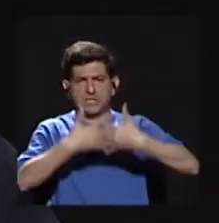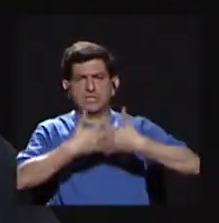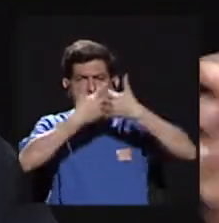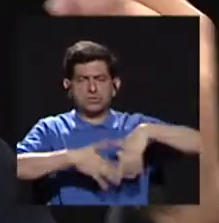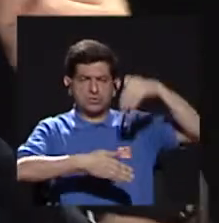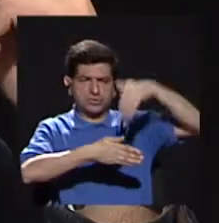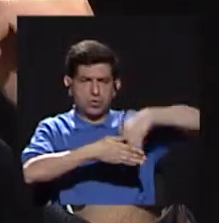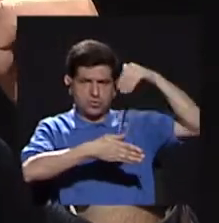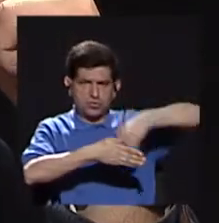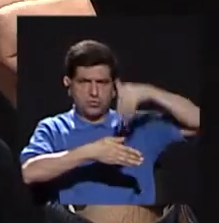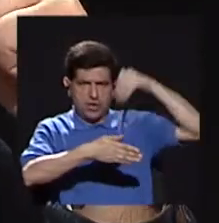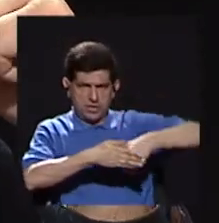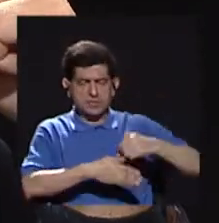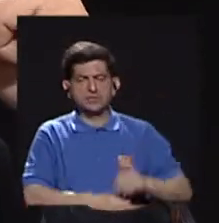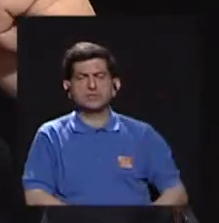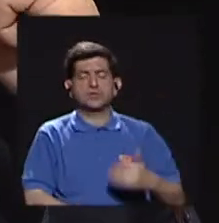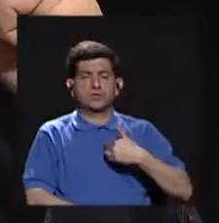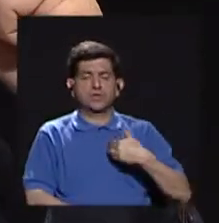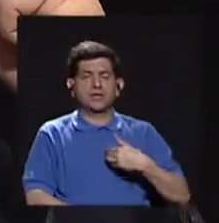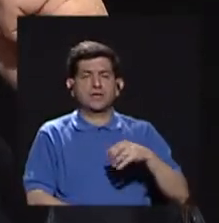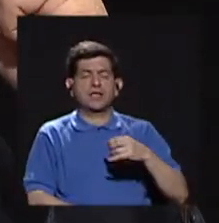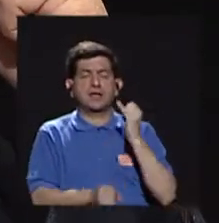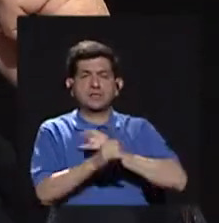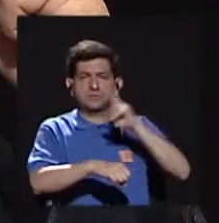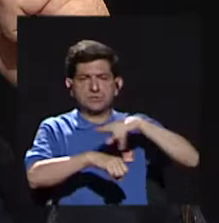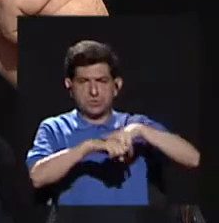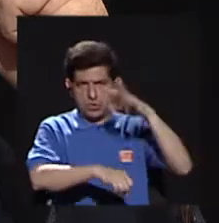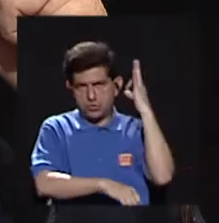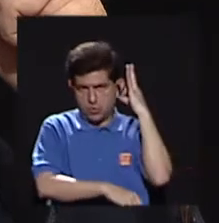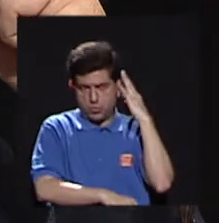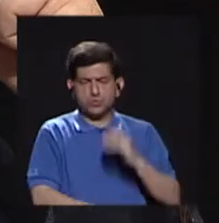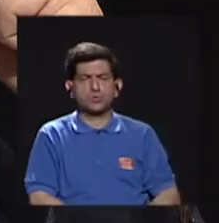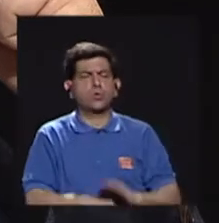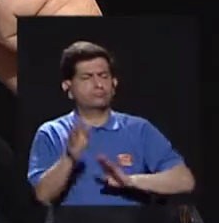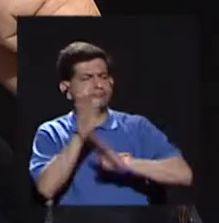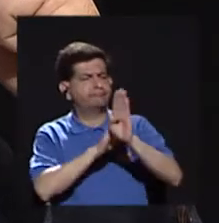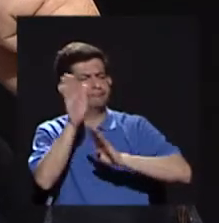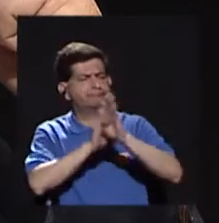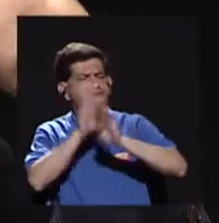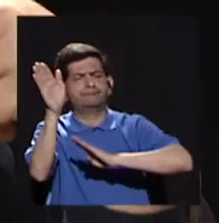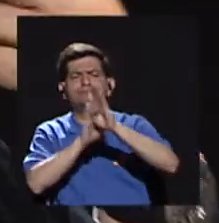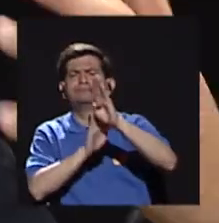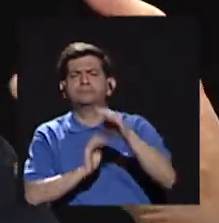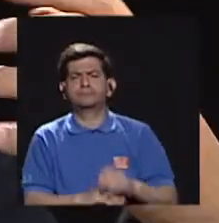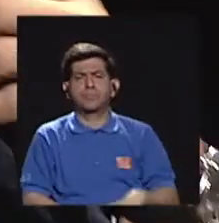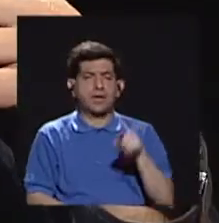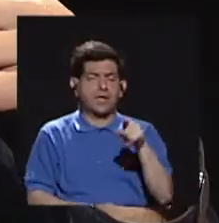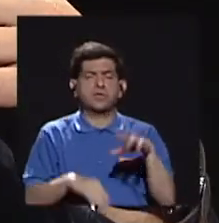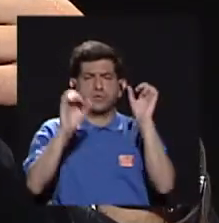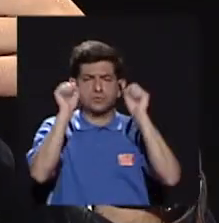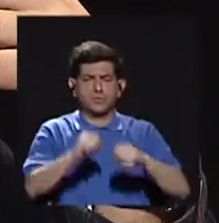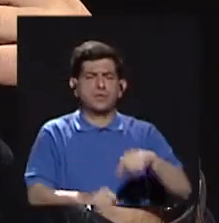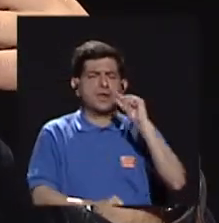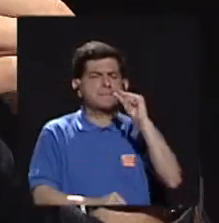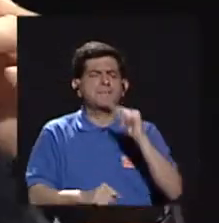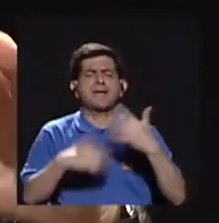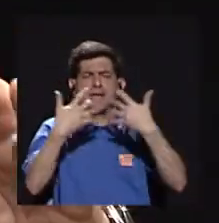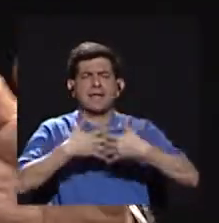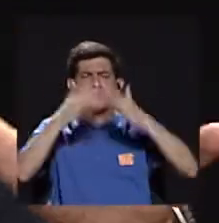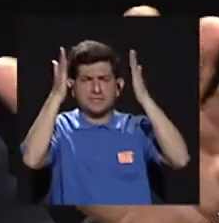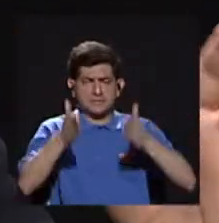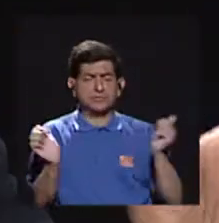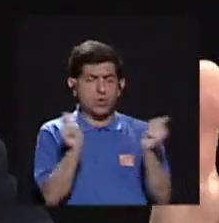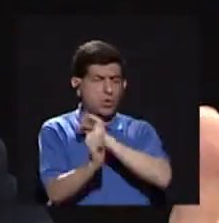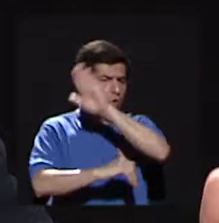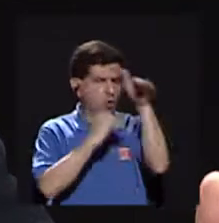están registradas en el escritas en el en el dínamo puedan desarrollar y desarrollarse como pequeñas empresarias con